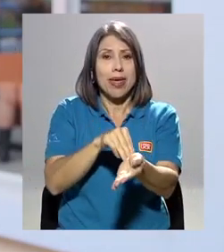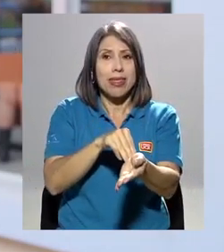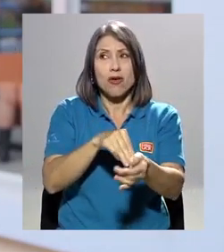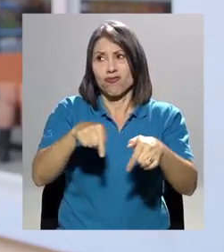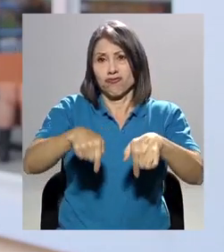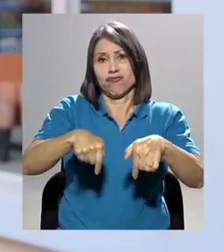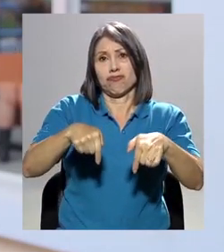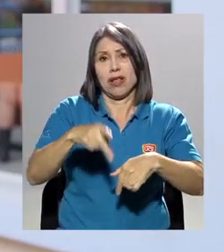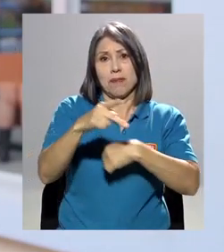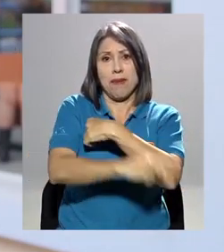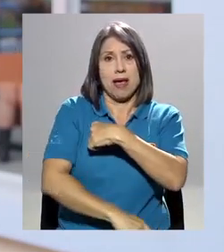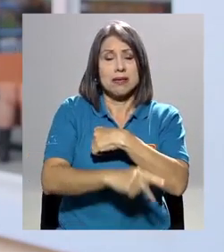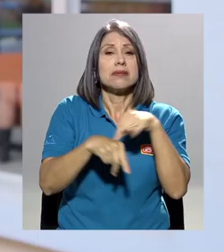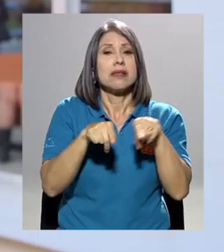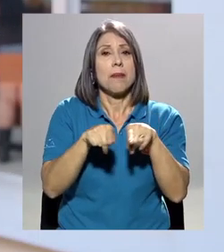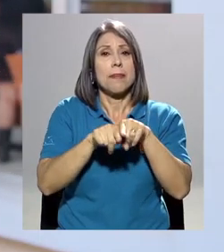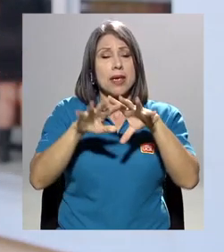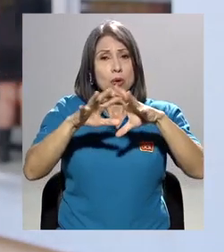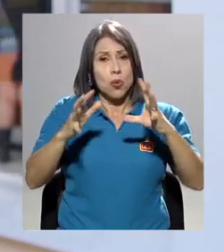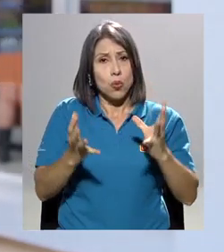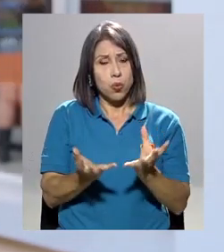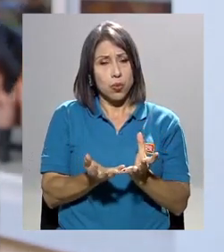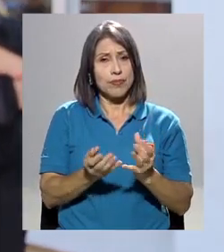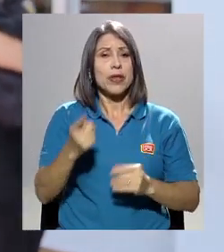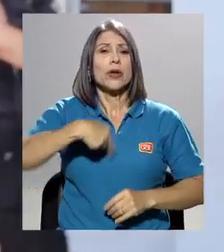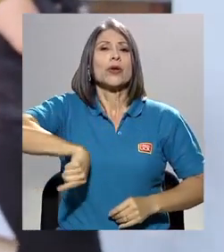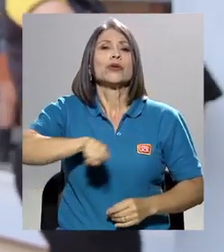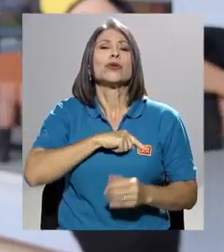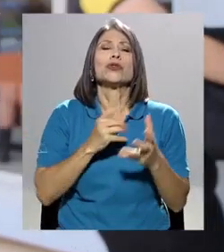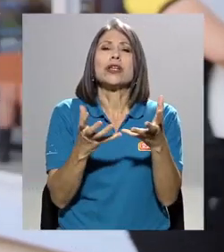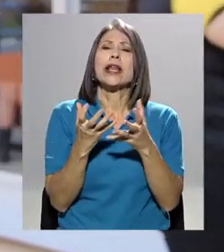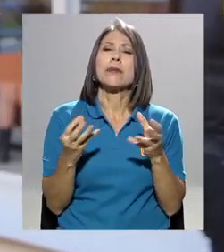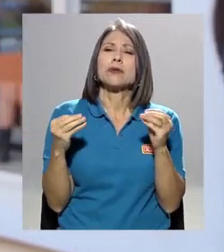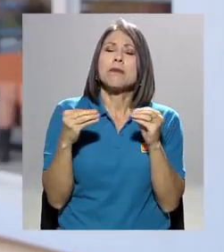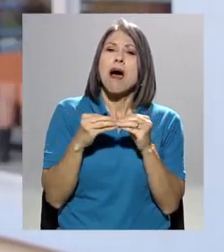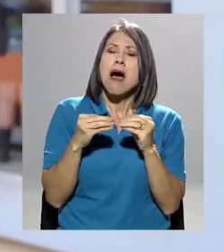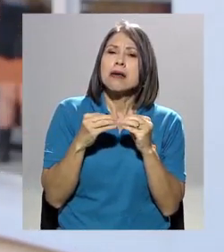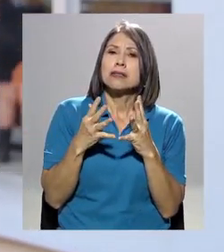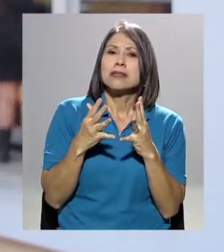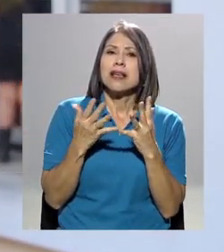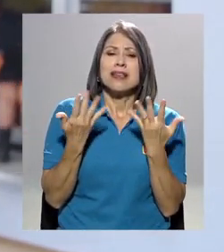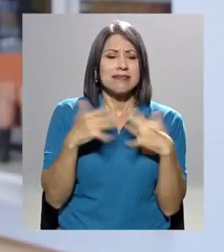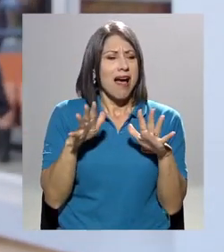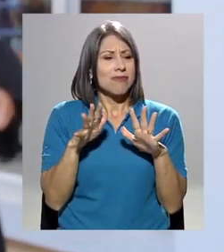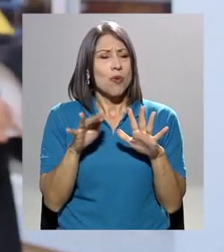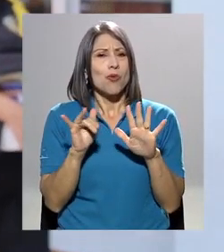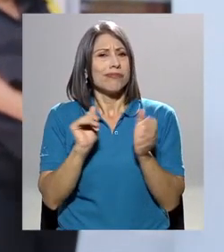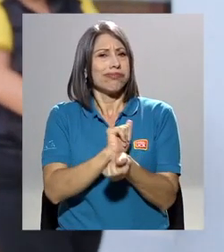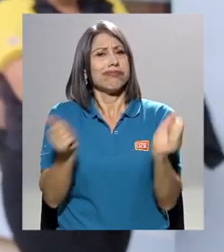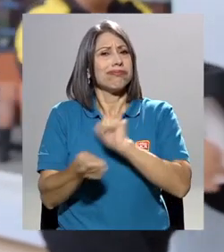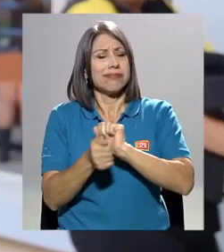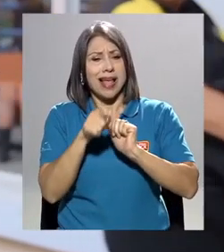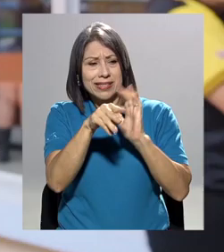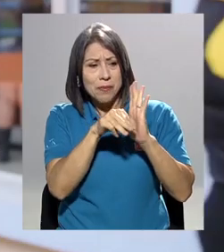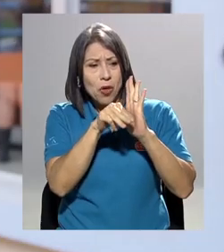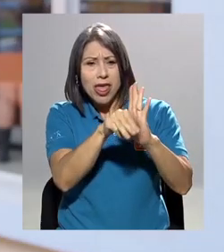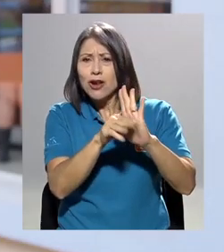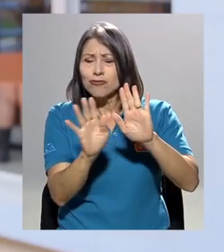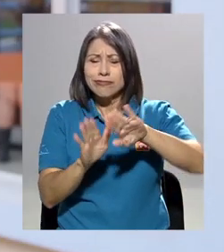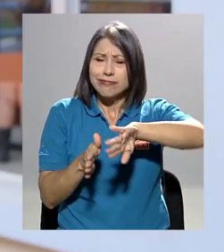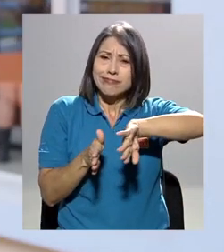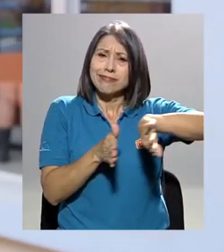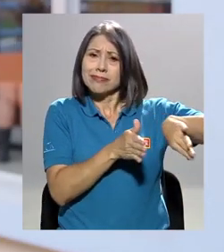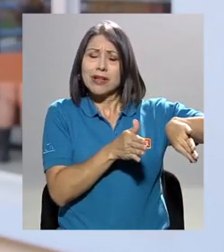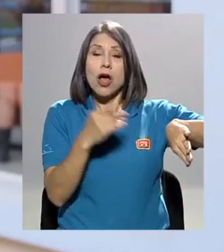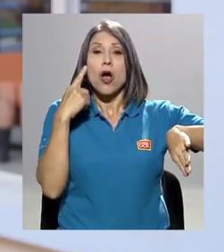sino a nivel mundial. Nosotros queremos trascender ese modelo, porque justamente